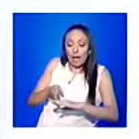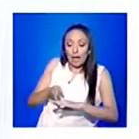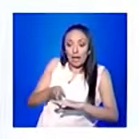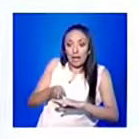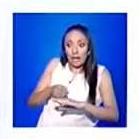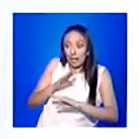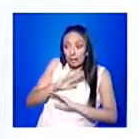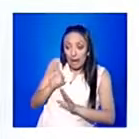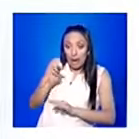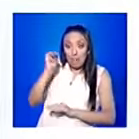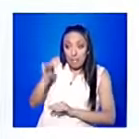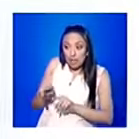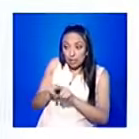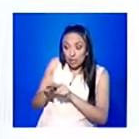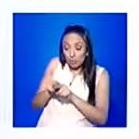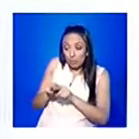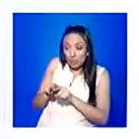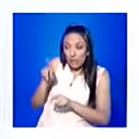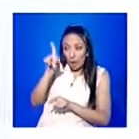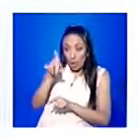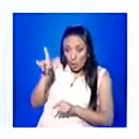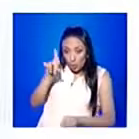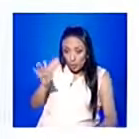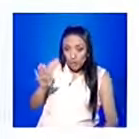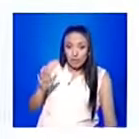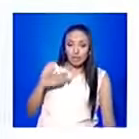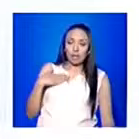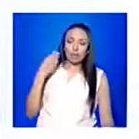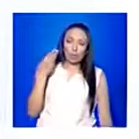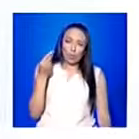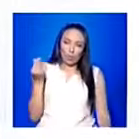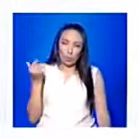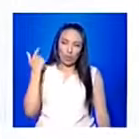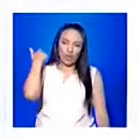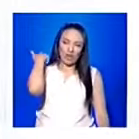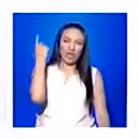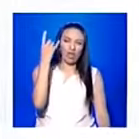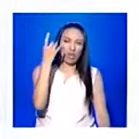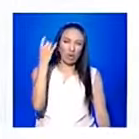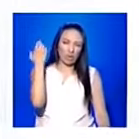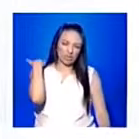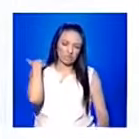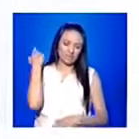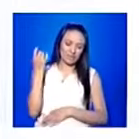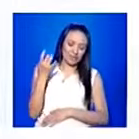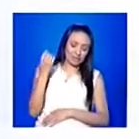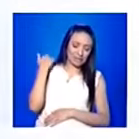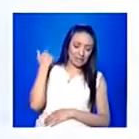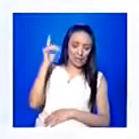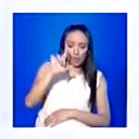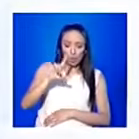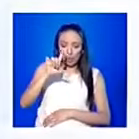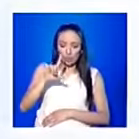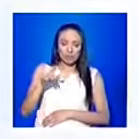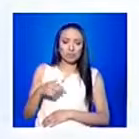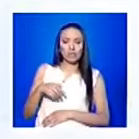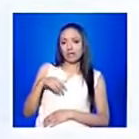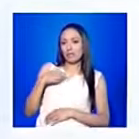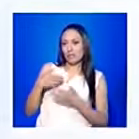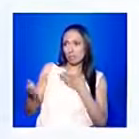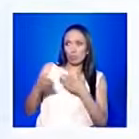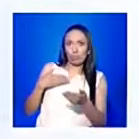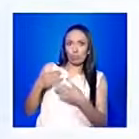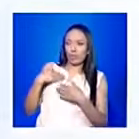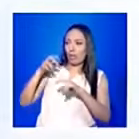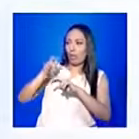un día antes de la competencia, se me fue un poco, todavía me molestaba cuando competí, pero tenía que darle. Yo dije, yo no vine a quedarme